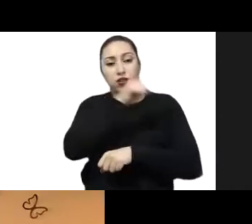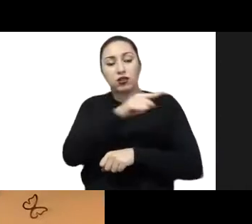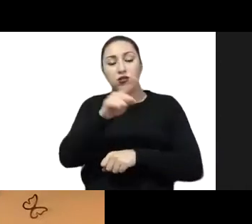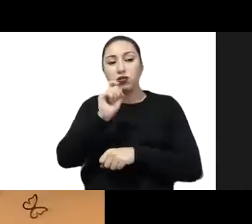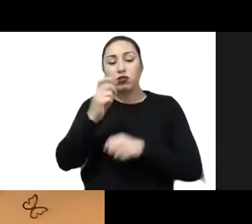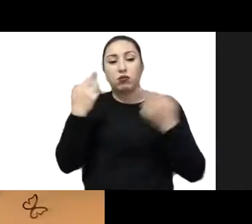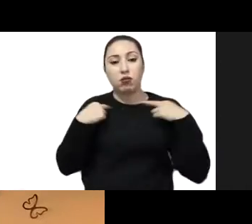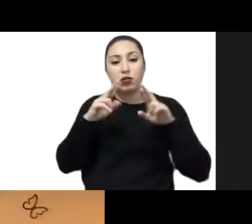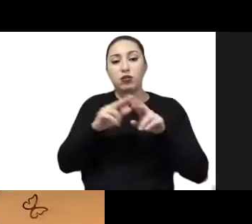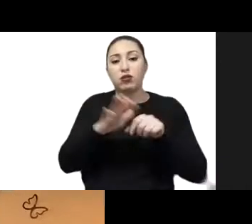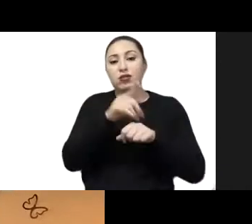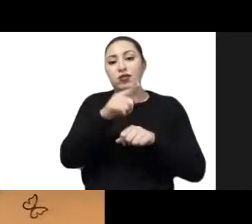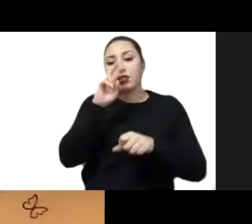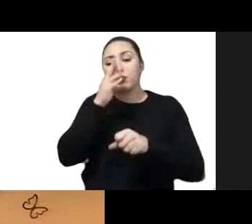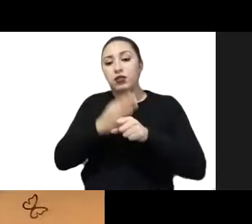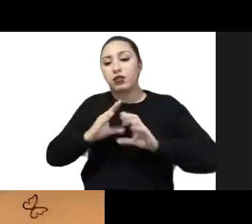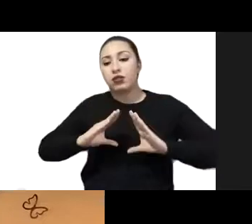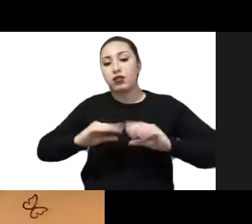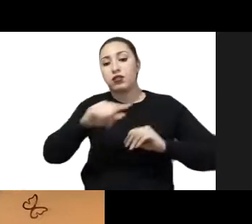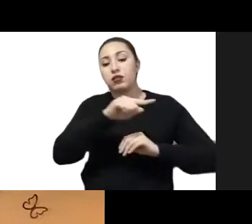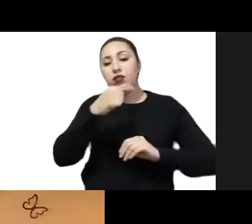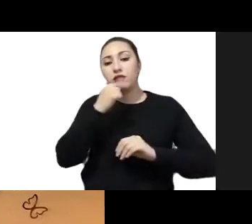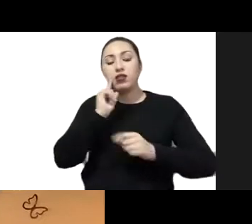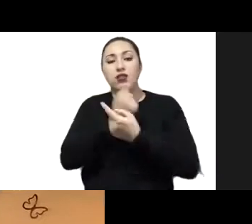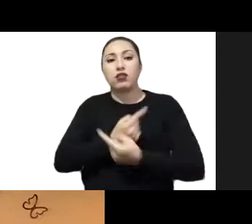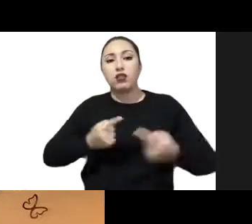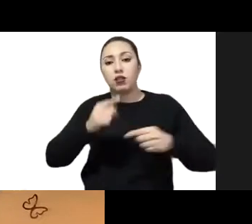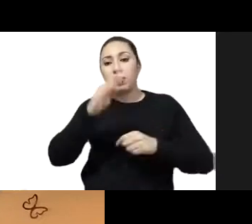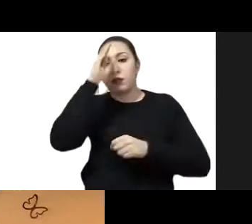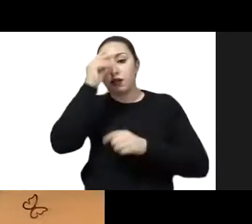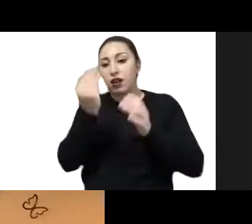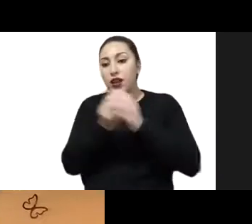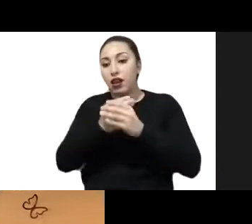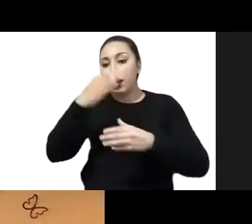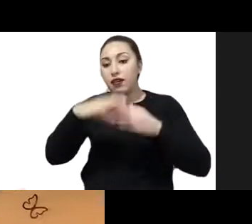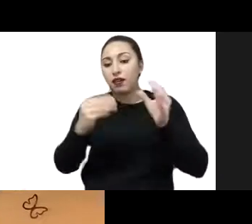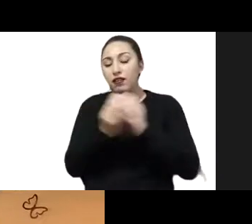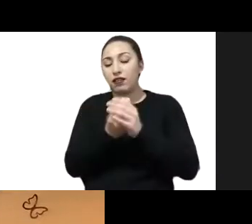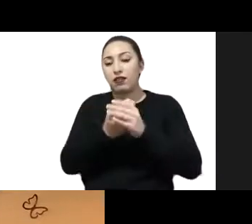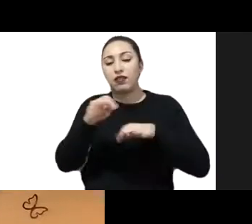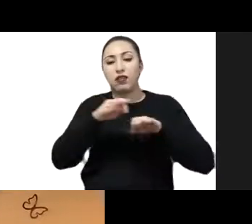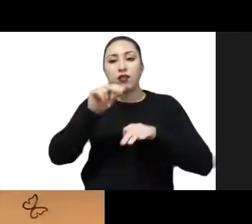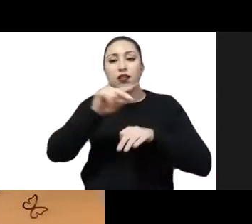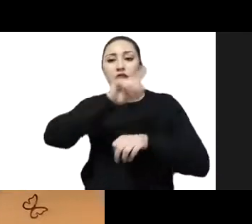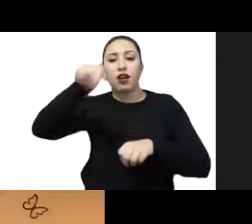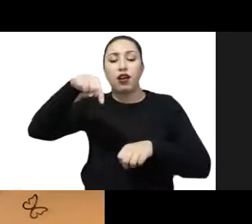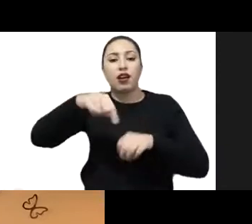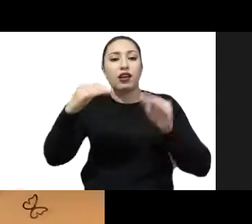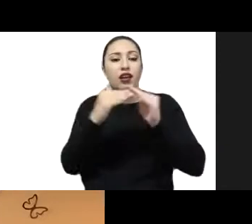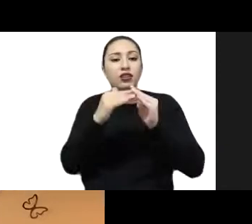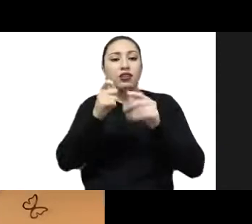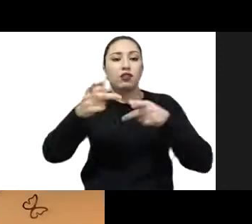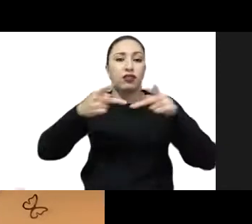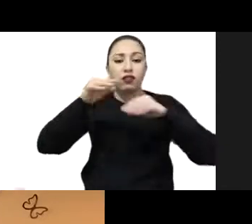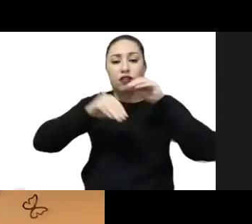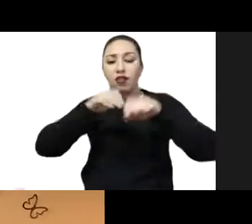que realmente no termina su trabajo con la clase, sino que llegan a casa a prepararlo, y muchas veces pues contamos